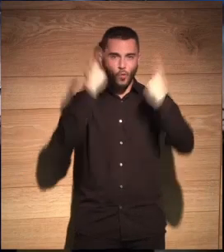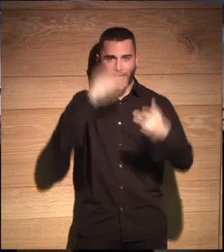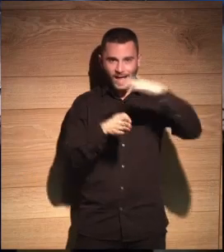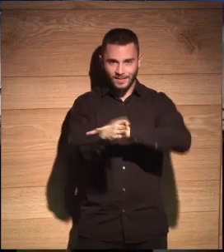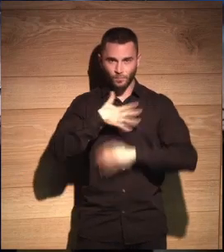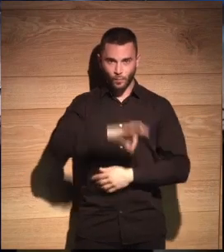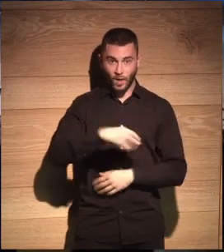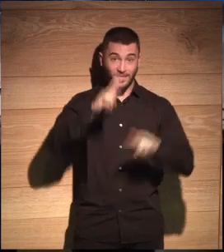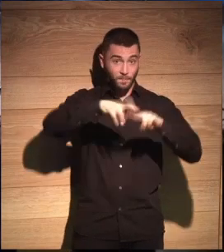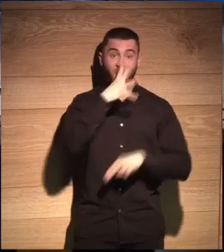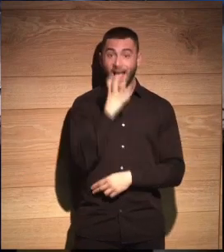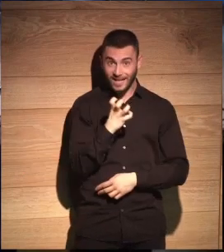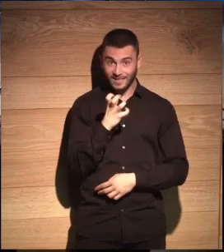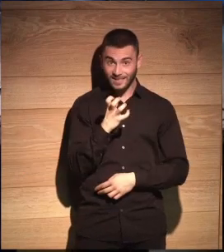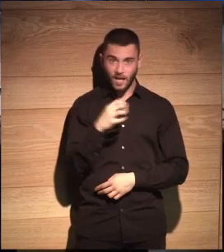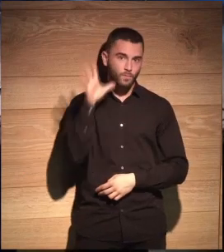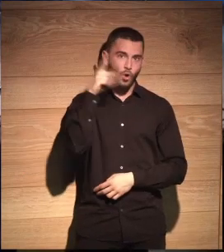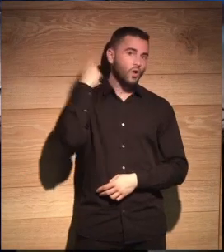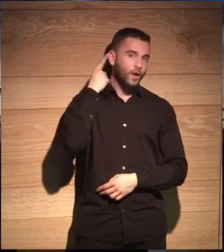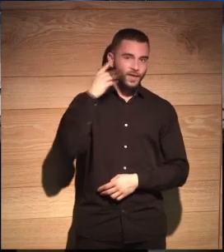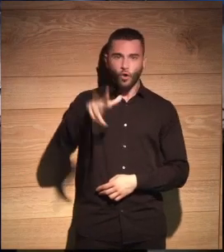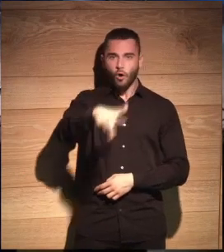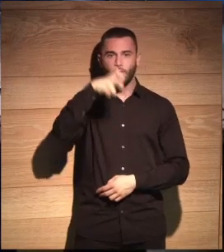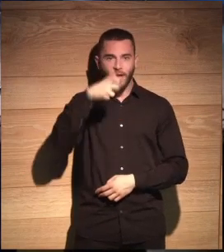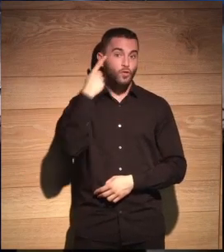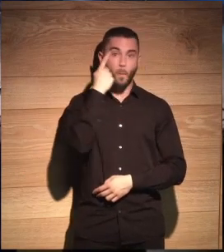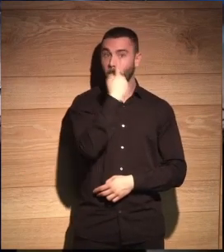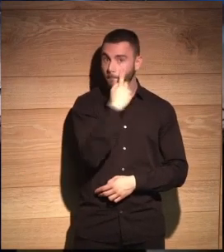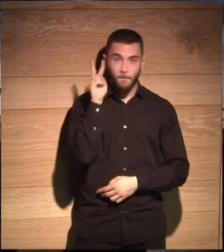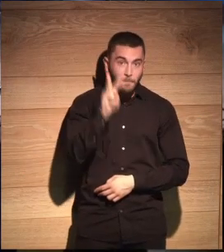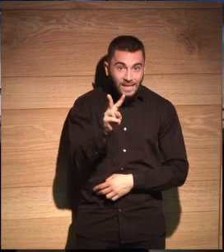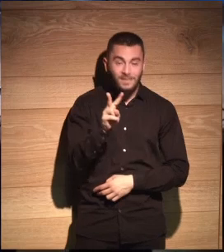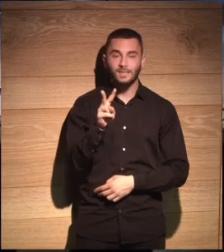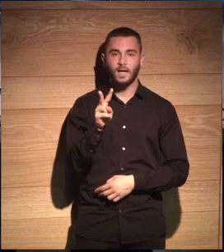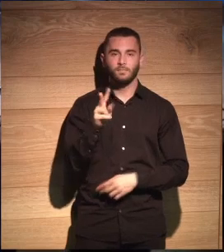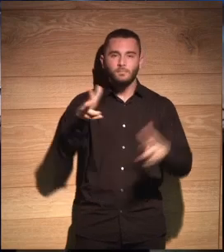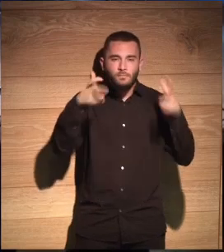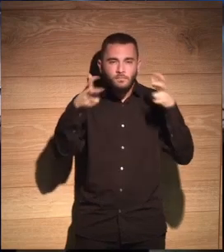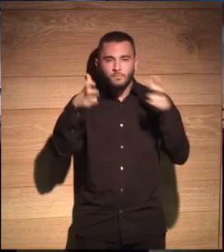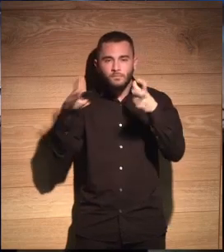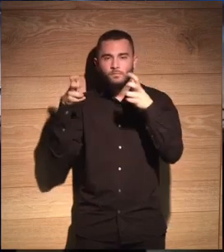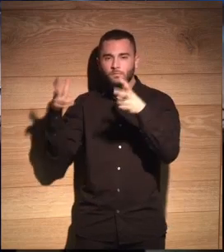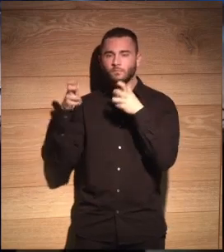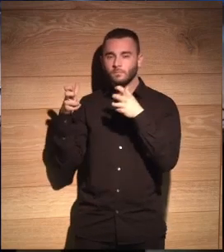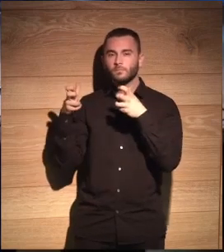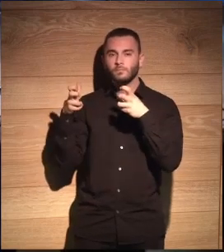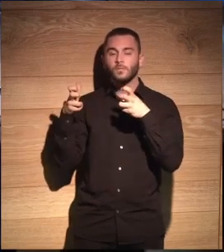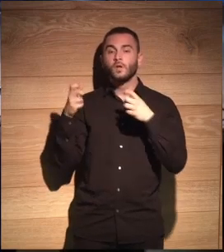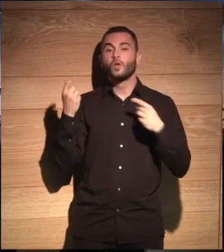modo Blacksad, a través del oído, a través del olfato, a través de la vista, puede percibir cosas que de